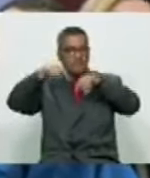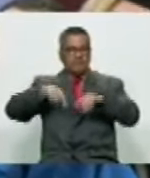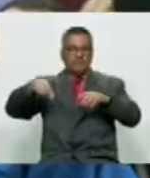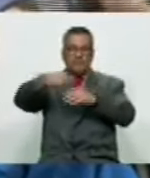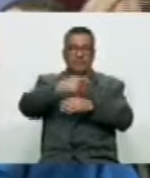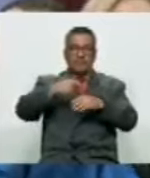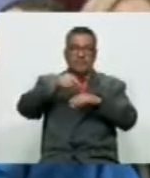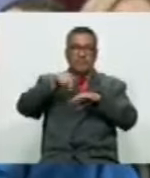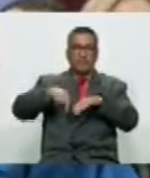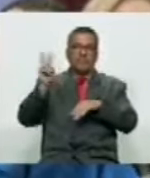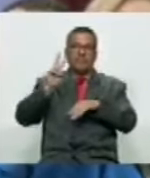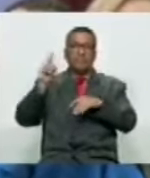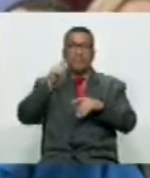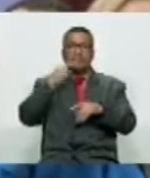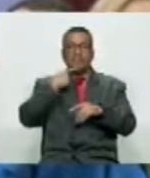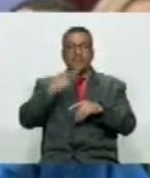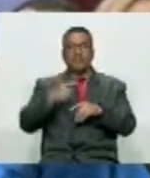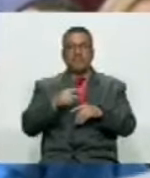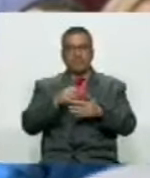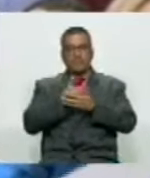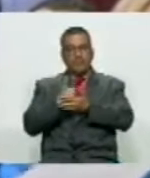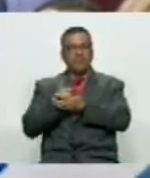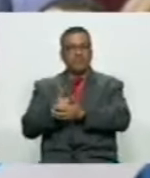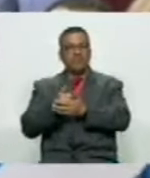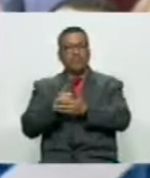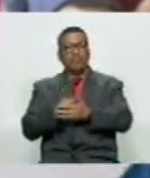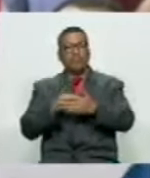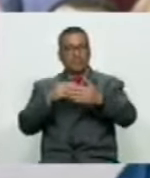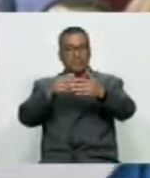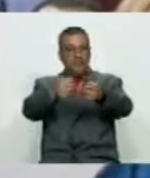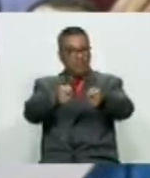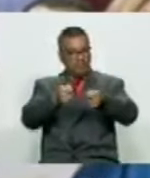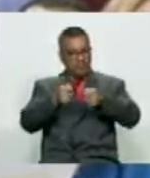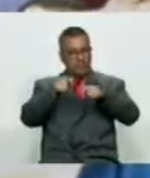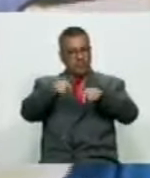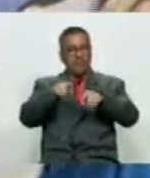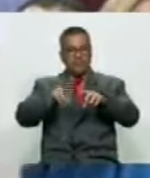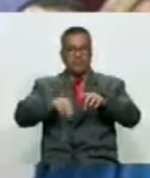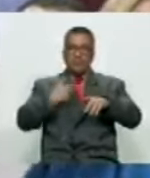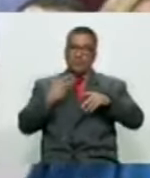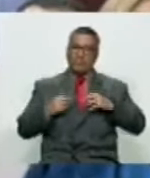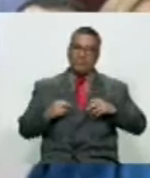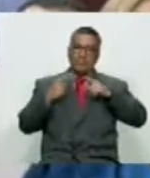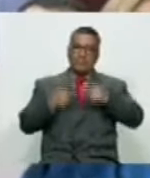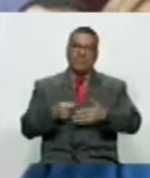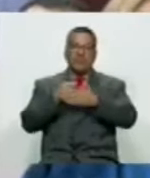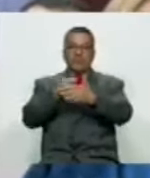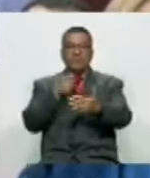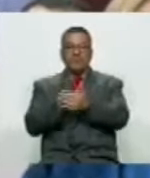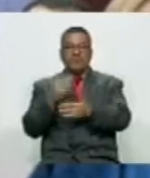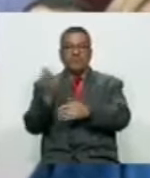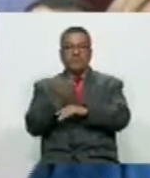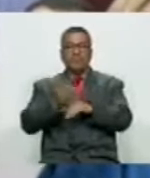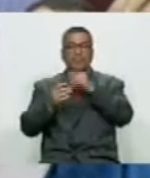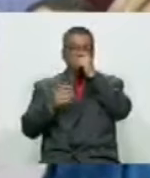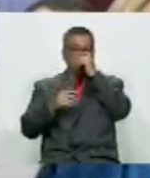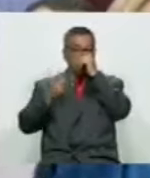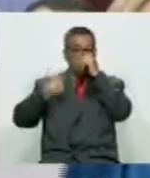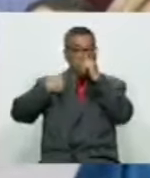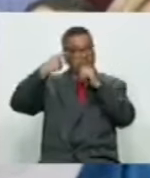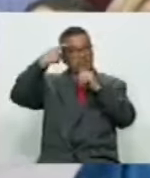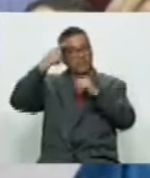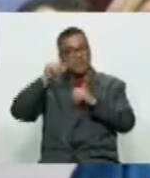territorio nacional. Y esto serviría para ponerle freno y coto a esa posibilidad y que reciban la sanción de la ley